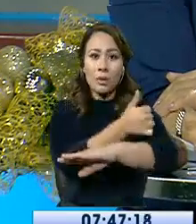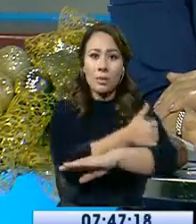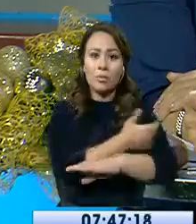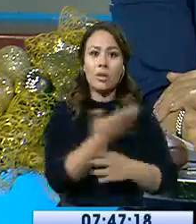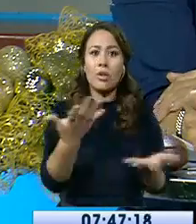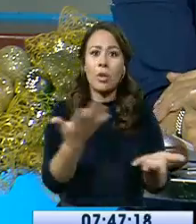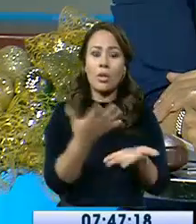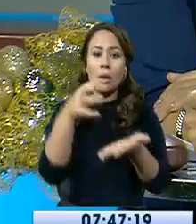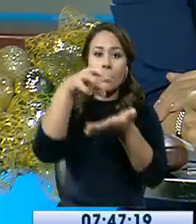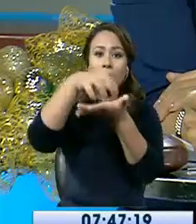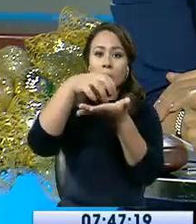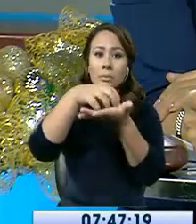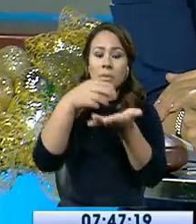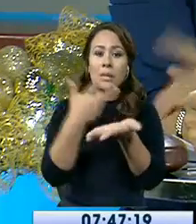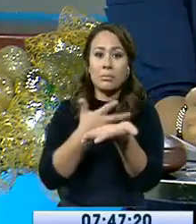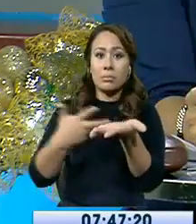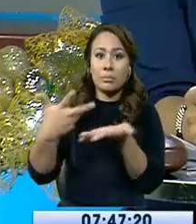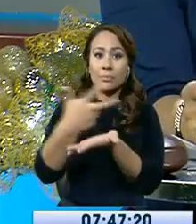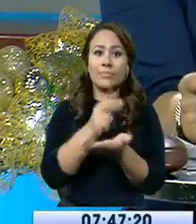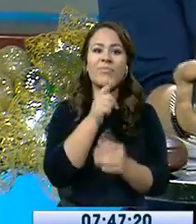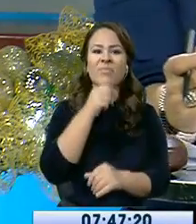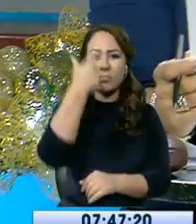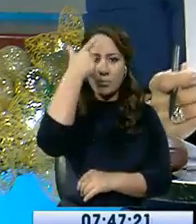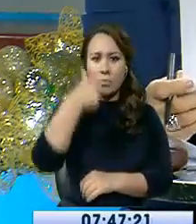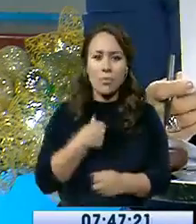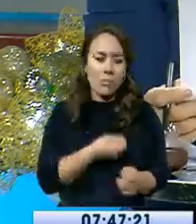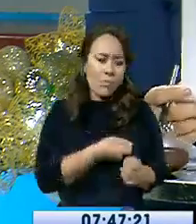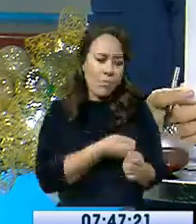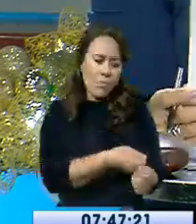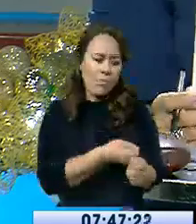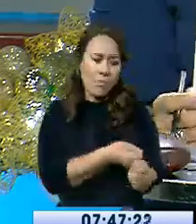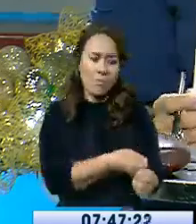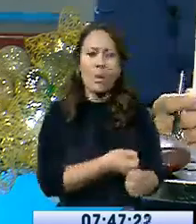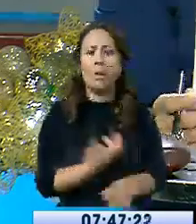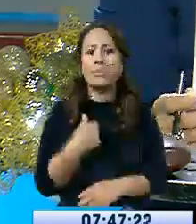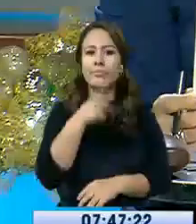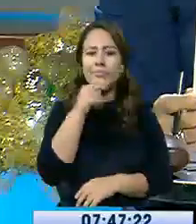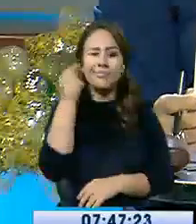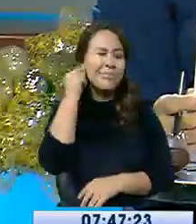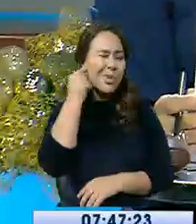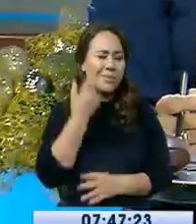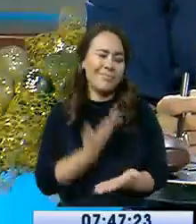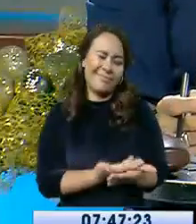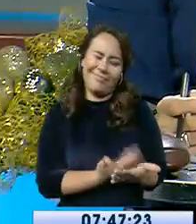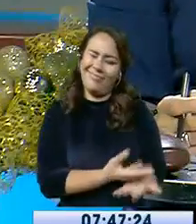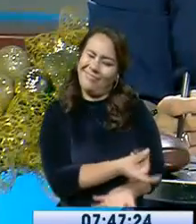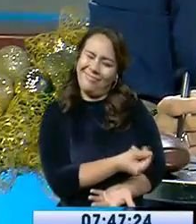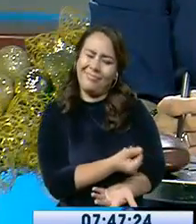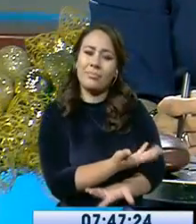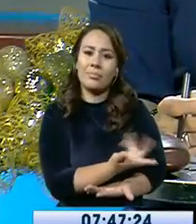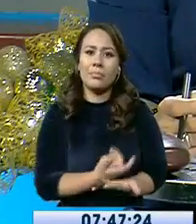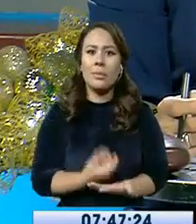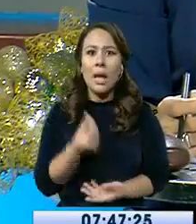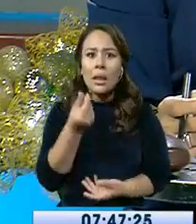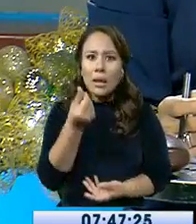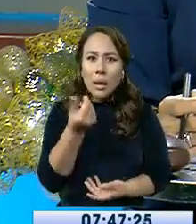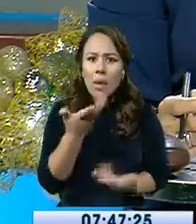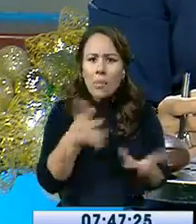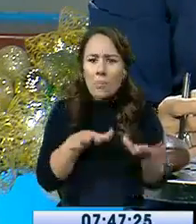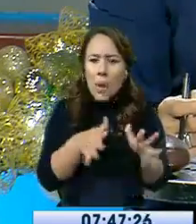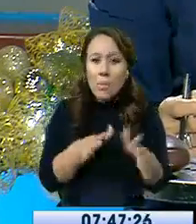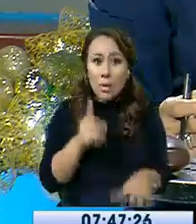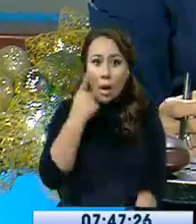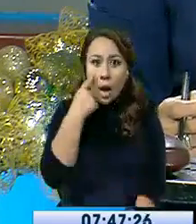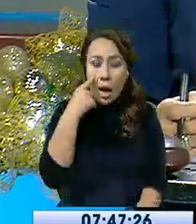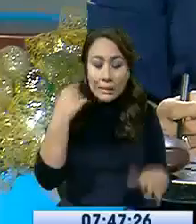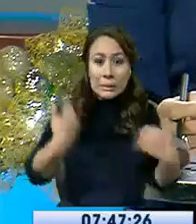la provincia del Carchi. Las presuntas extorsionadoras, amigos televidentes, pedían sumas que iban,